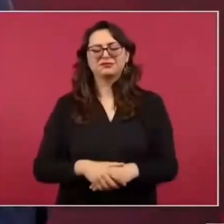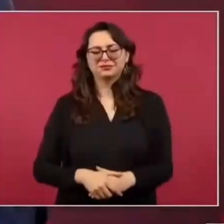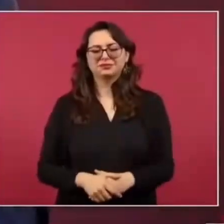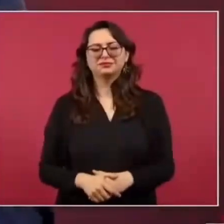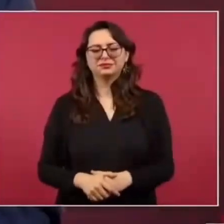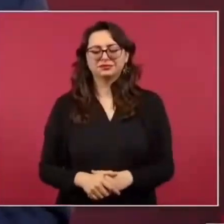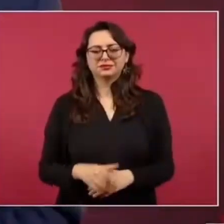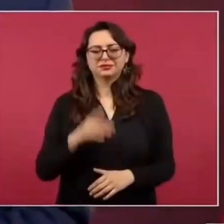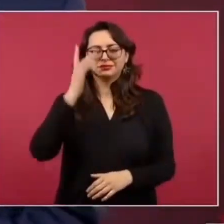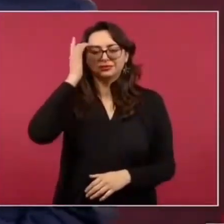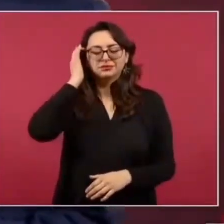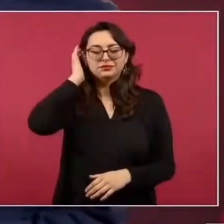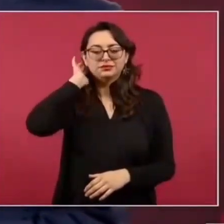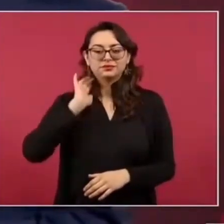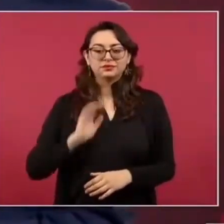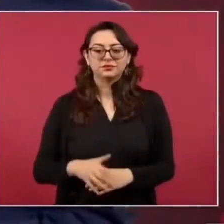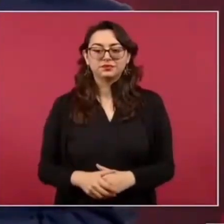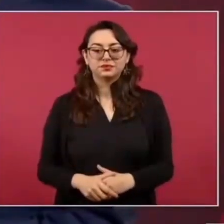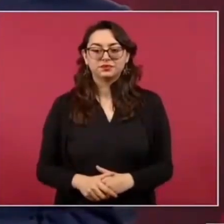Y más cuando